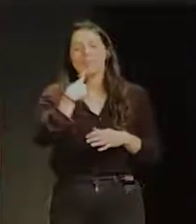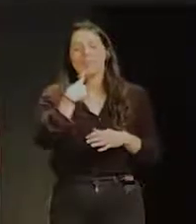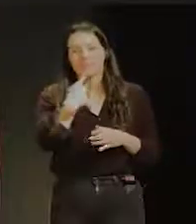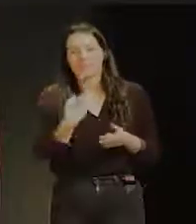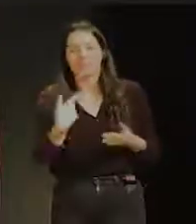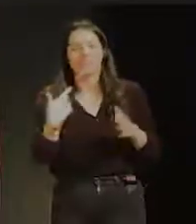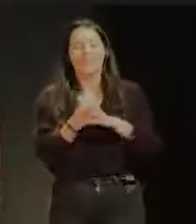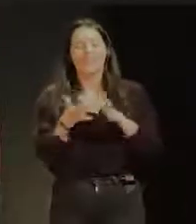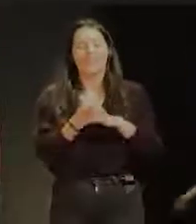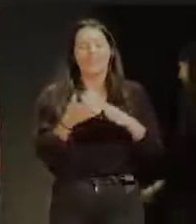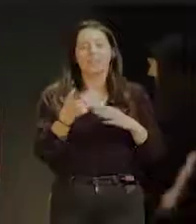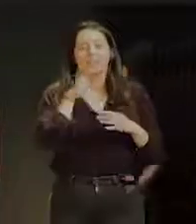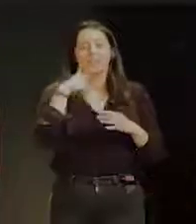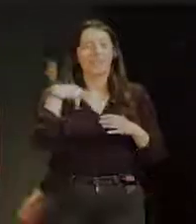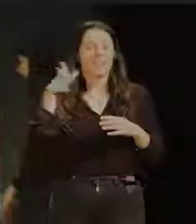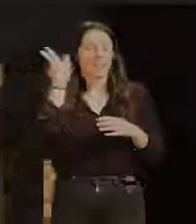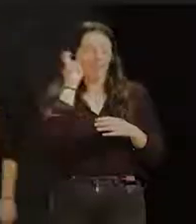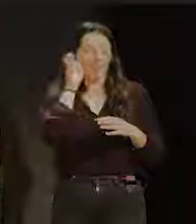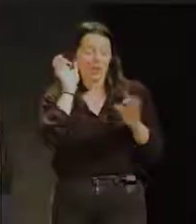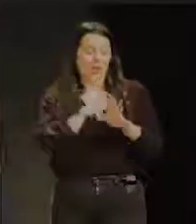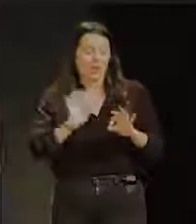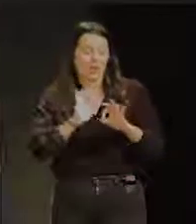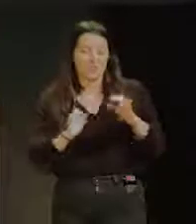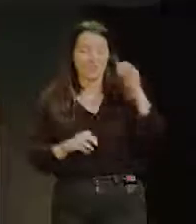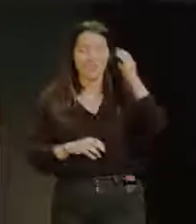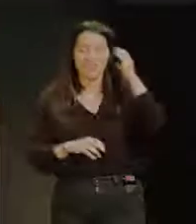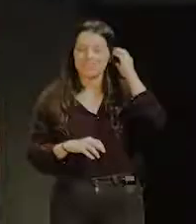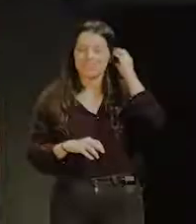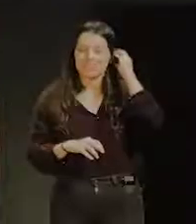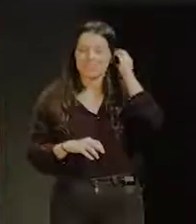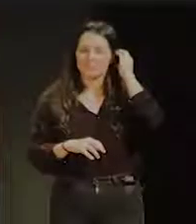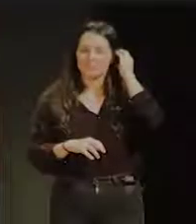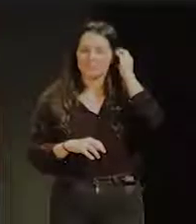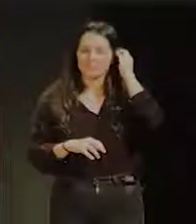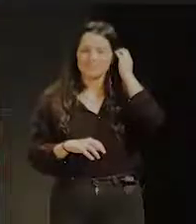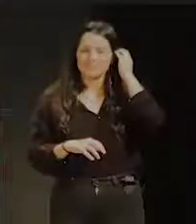que se ha dejado de funcionar el auricular.